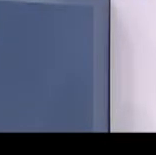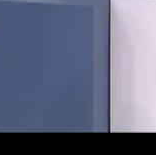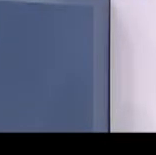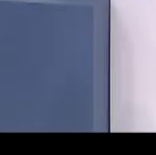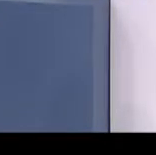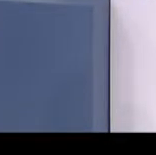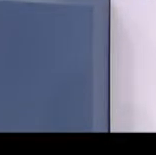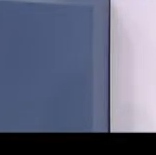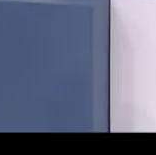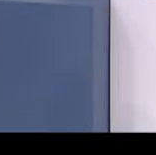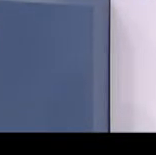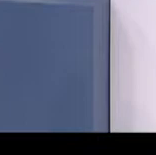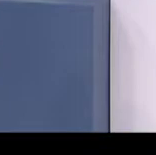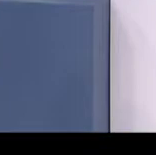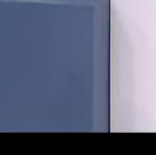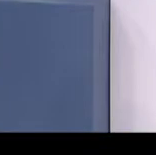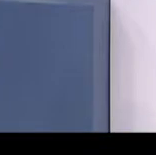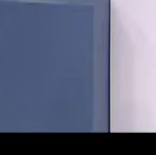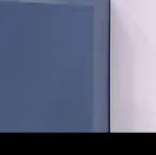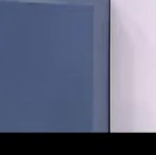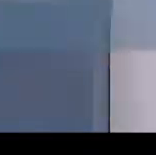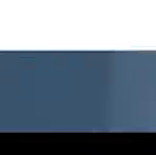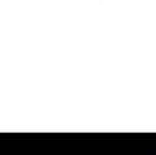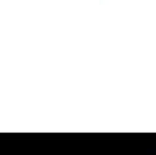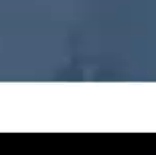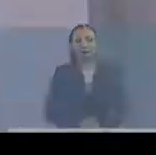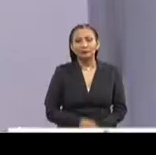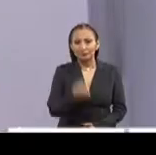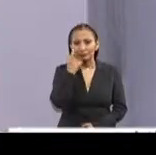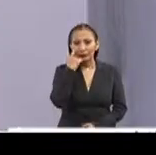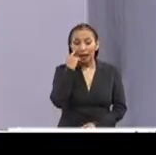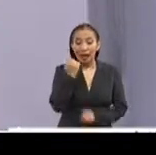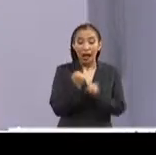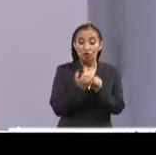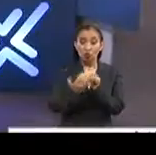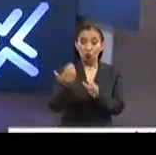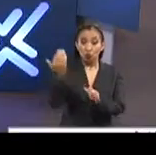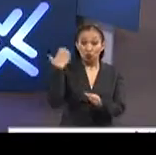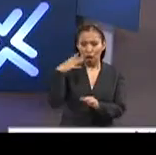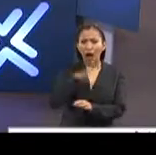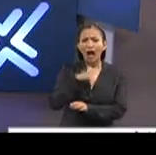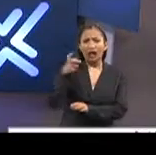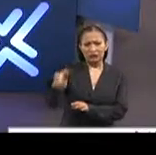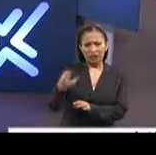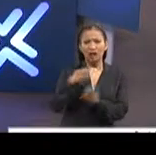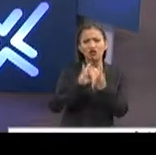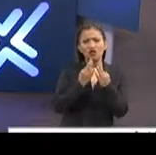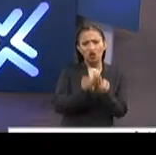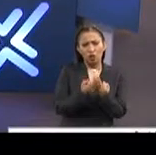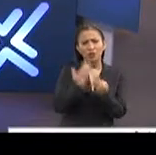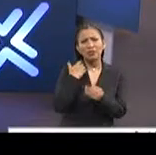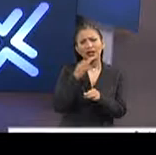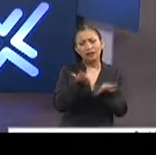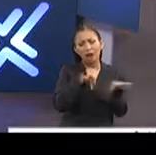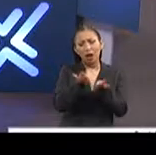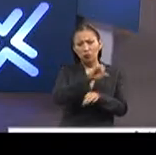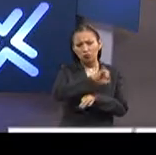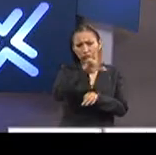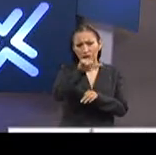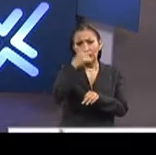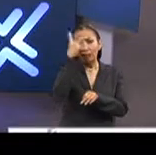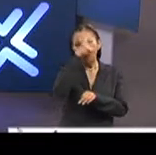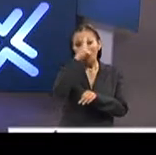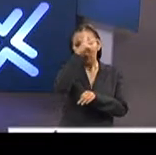nos explicó de qué trata esta maestría y nos dio el antecedente de ella. Hace mucho muchos años que existe esta línea, digamos, de trabajo profesional